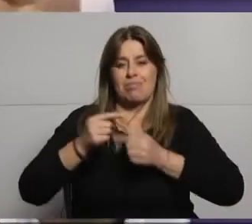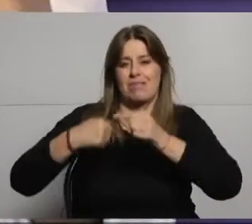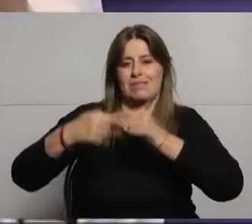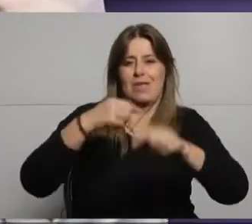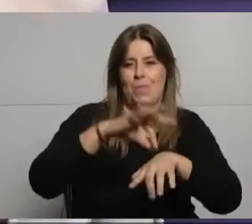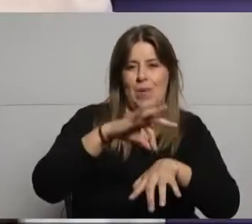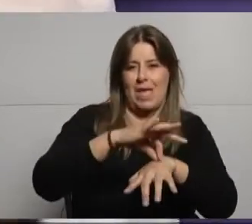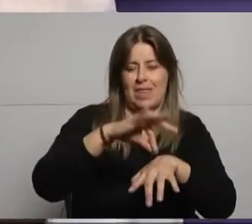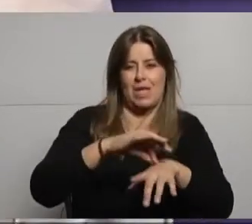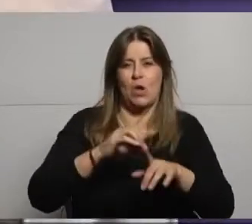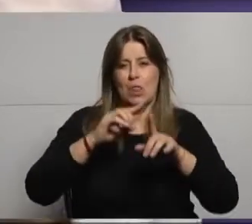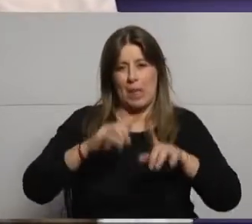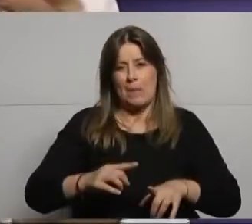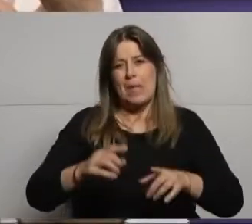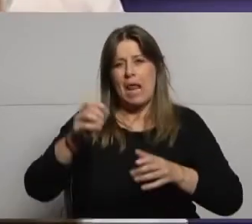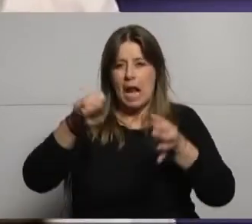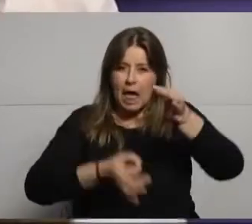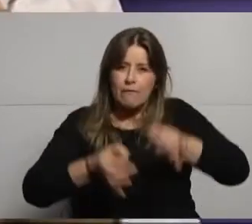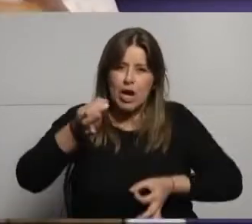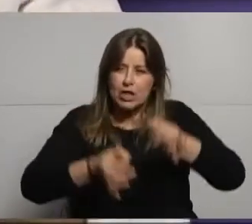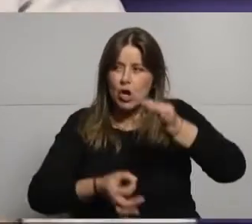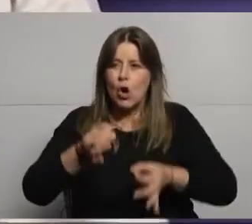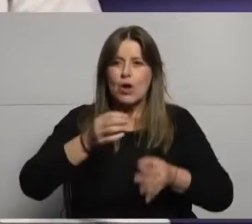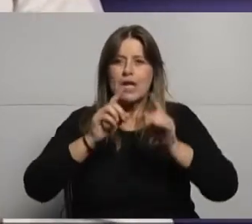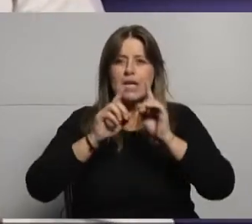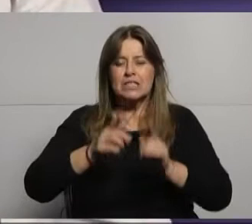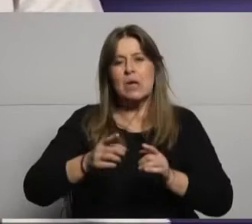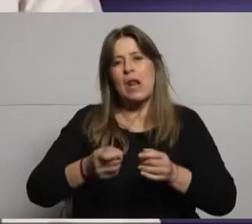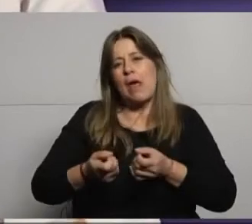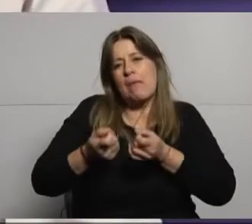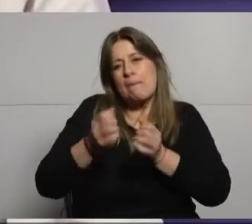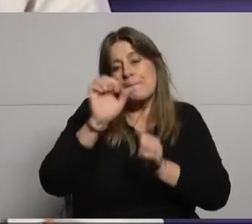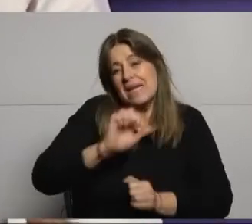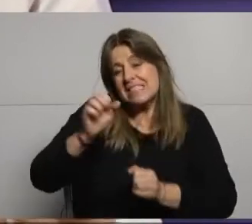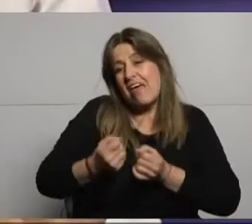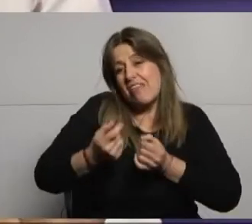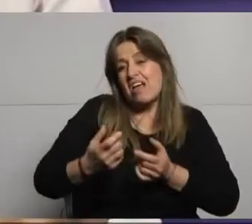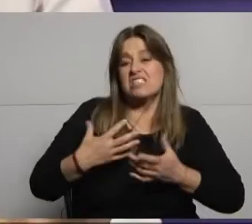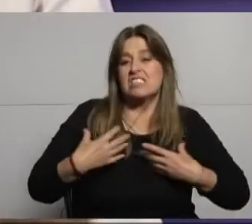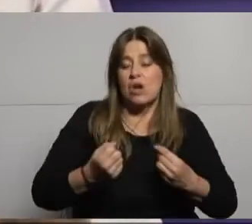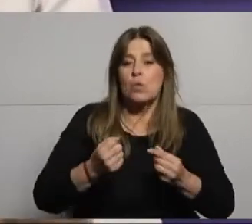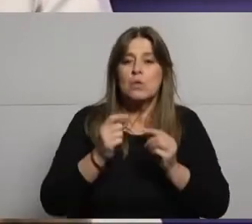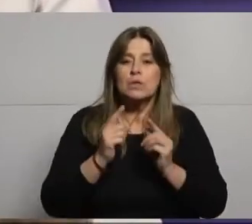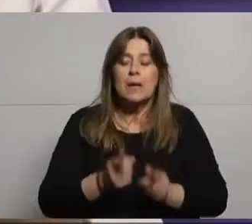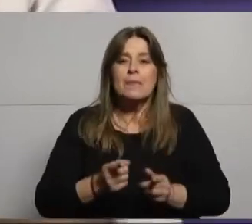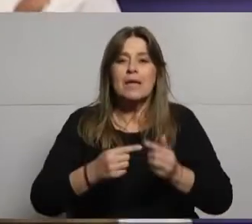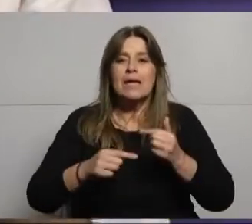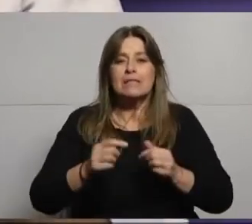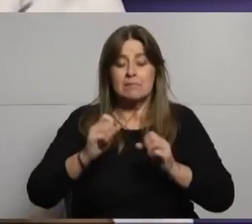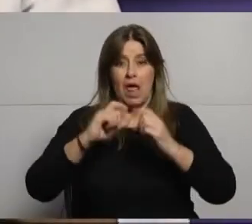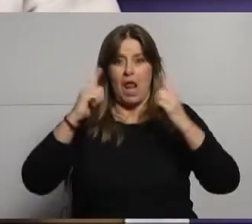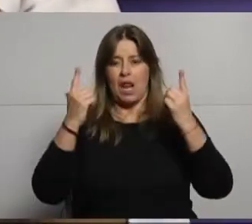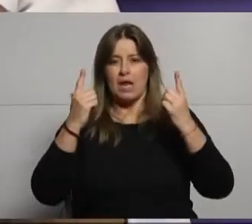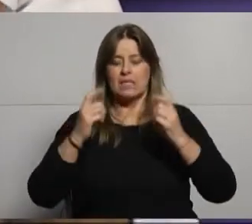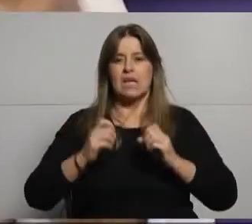seguimiento médico, los laboratorios, las empresas prestadoras de salud, etcétera. Y luego surgió el tema de las alertas de